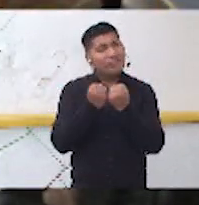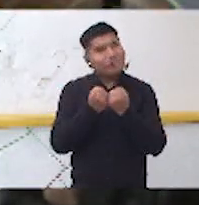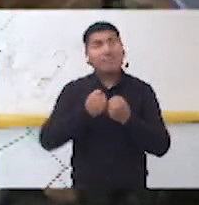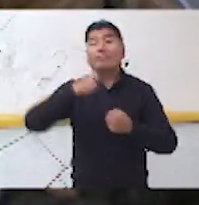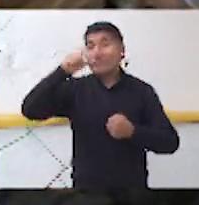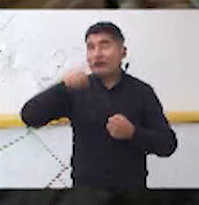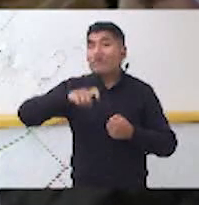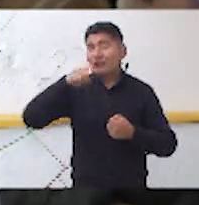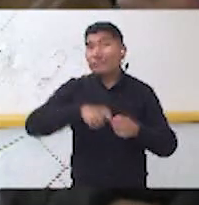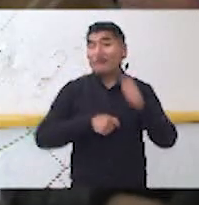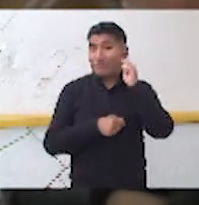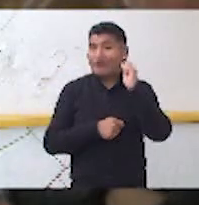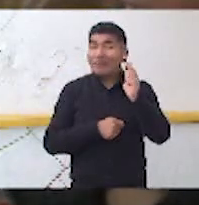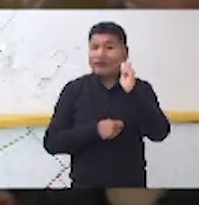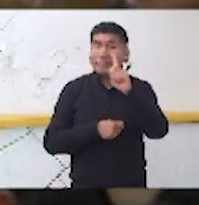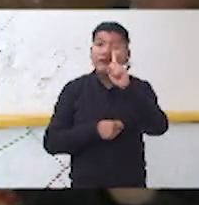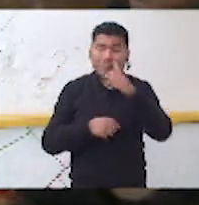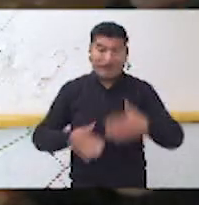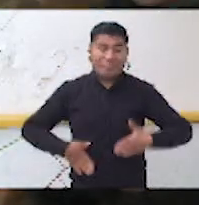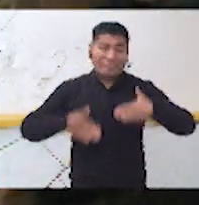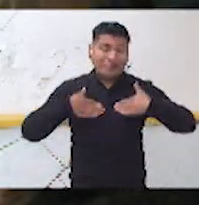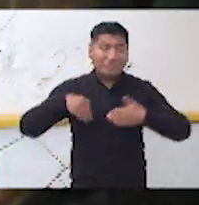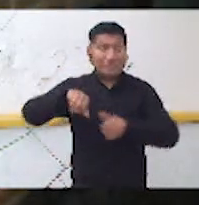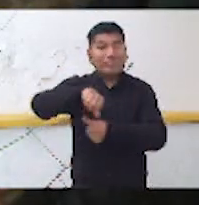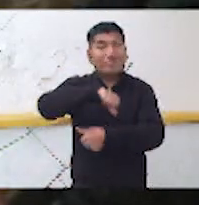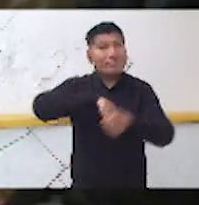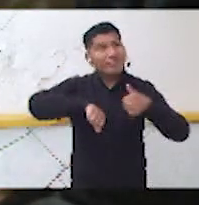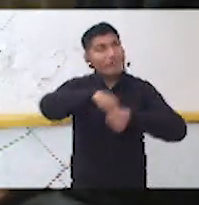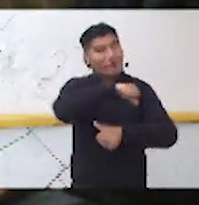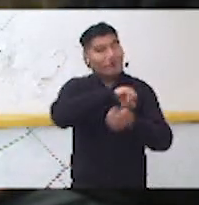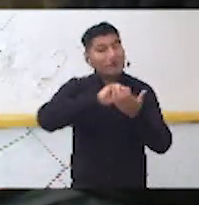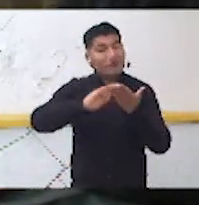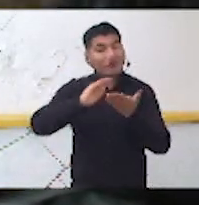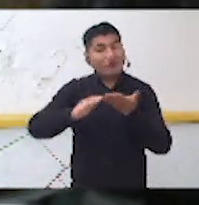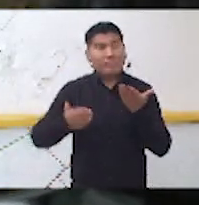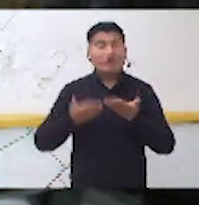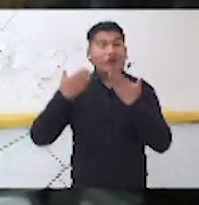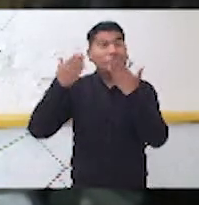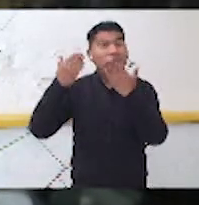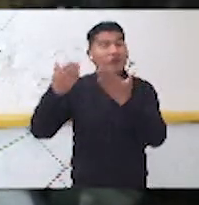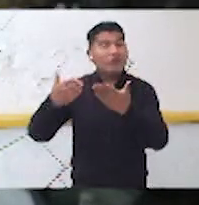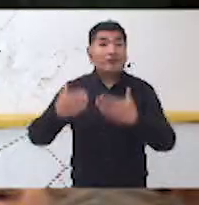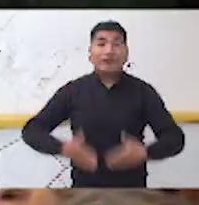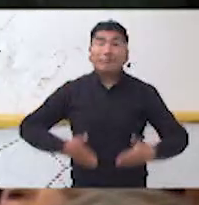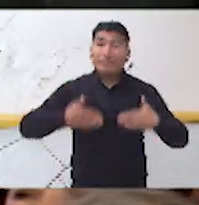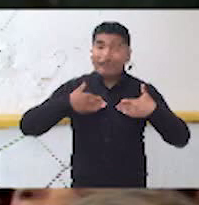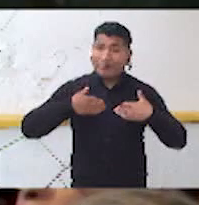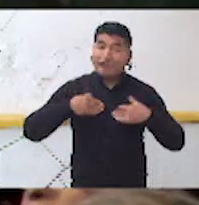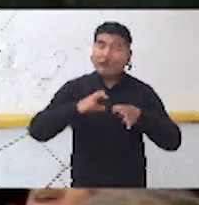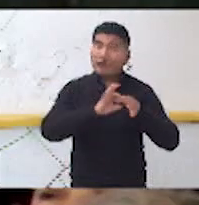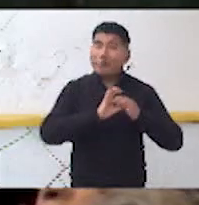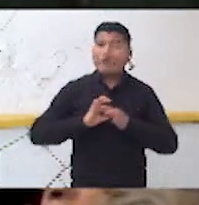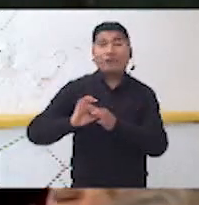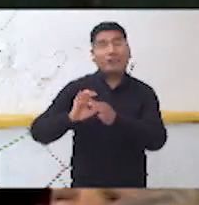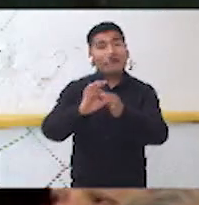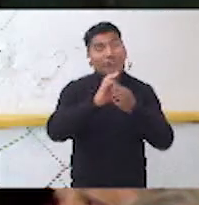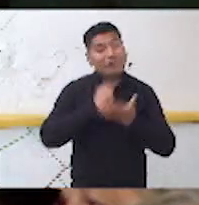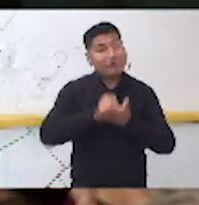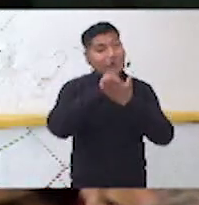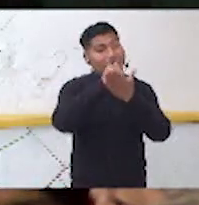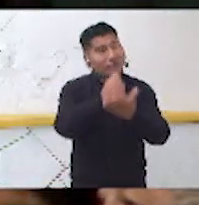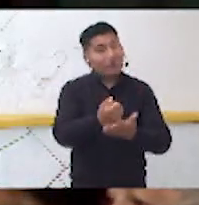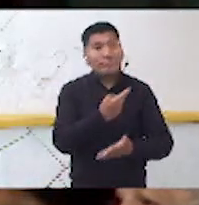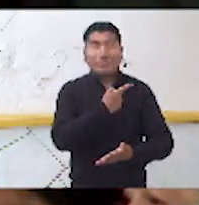necesita del testimonio de una vida de comunidad, de perdón, de convivencia fraterna, de ayuda